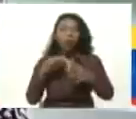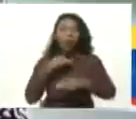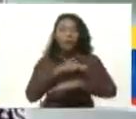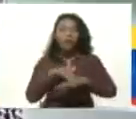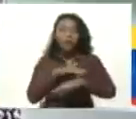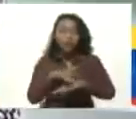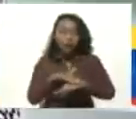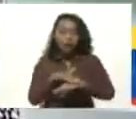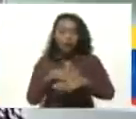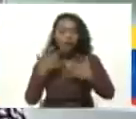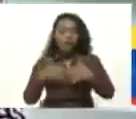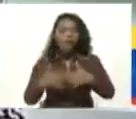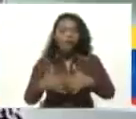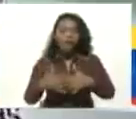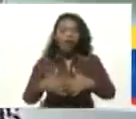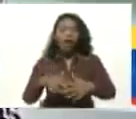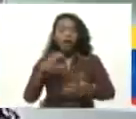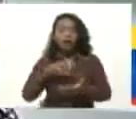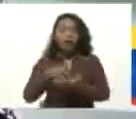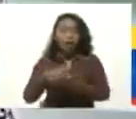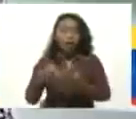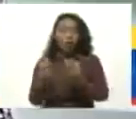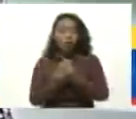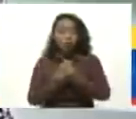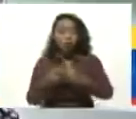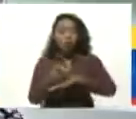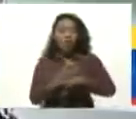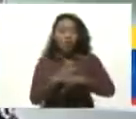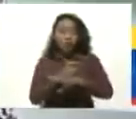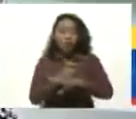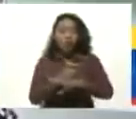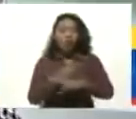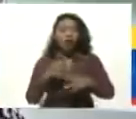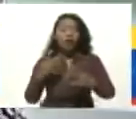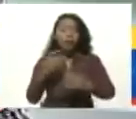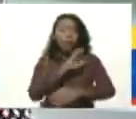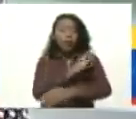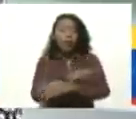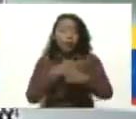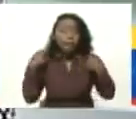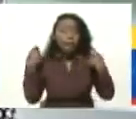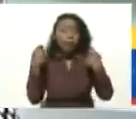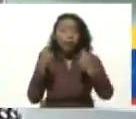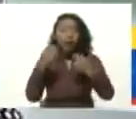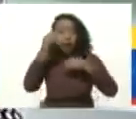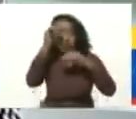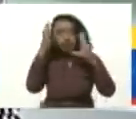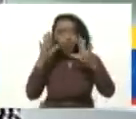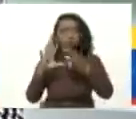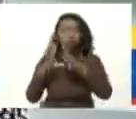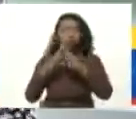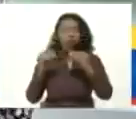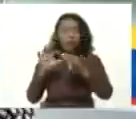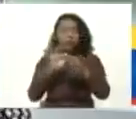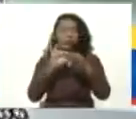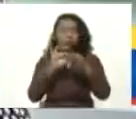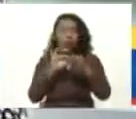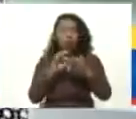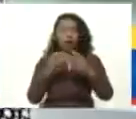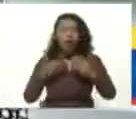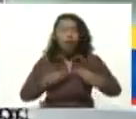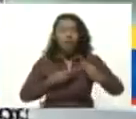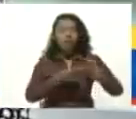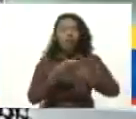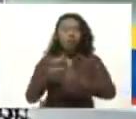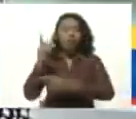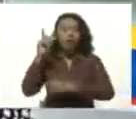con empresas del Estado, con gobernaciones, con alcaldía y con Poder Popular para atenderla, y la distribución